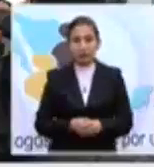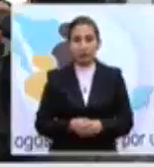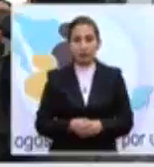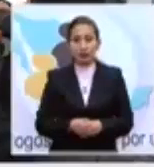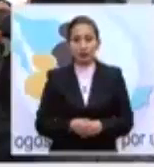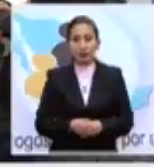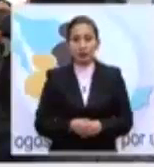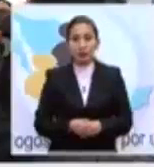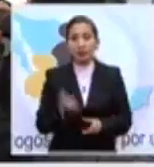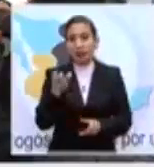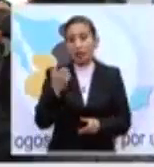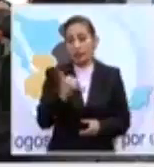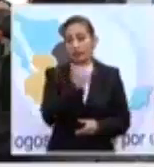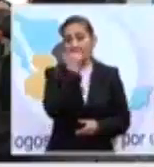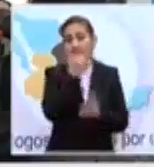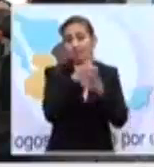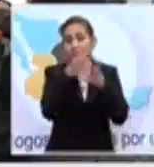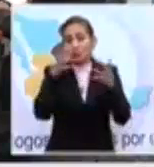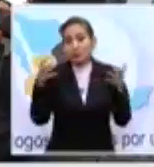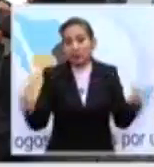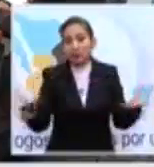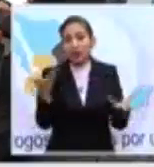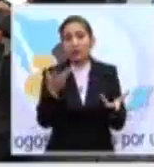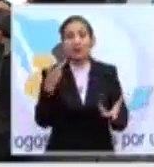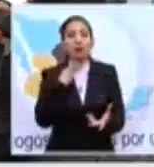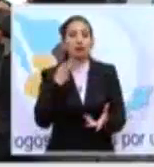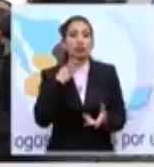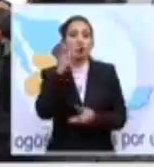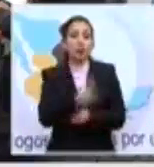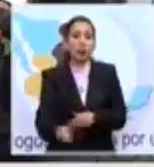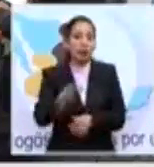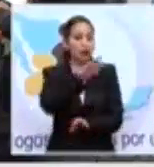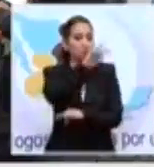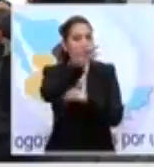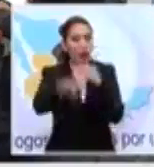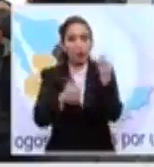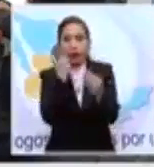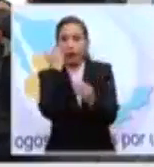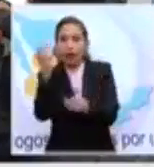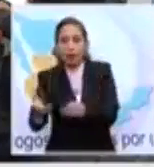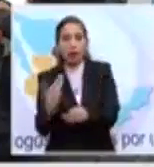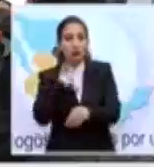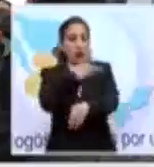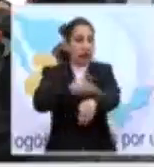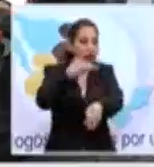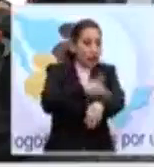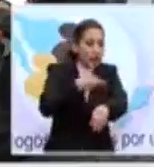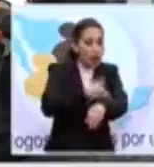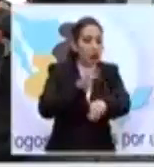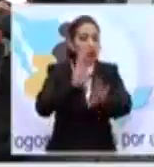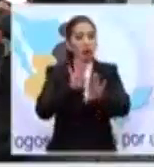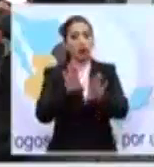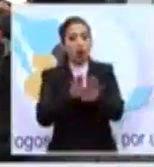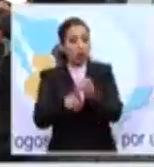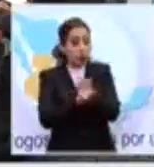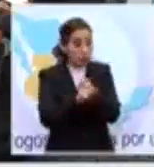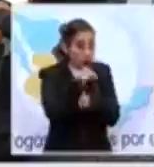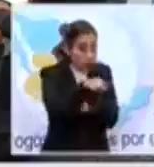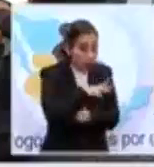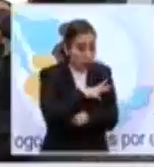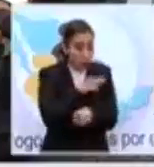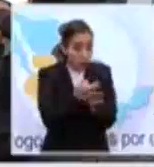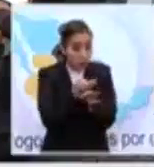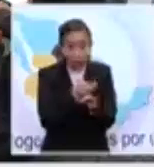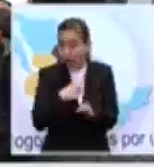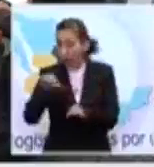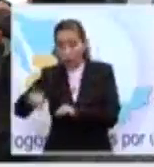Es otro error que tenemos de diseño de política pública en este país. Todo lo queremos resolver a partir de la parte programática, que eventualmente tiene